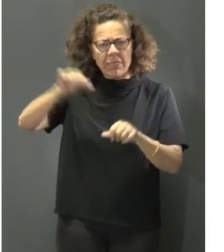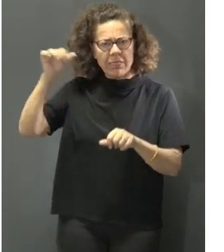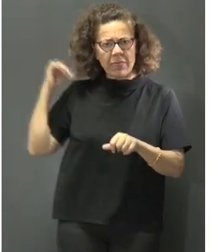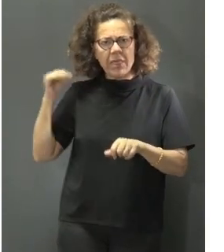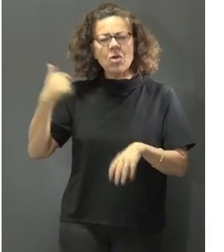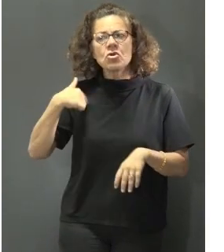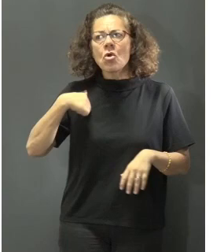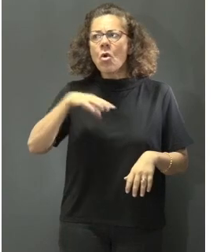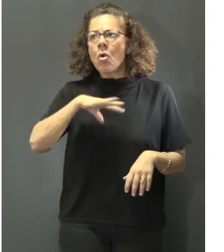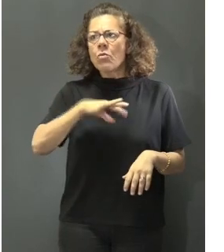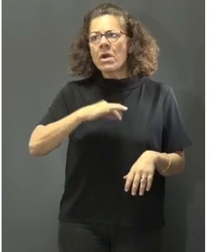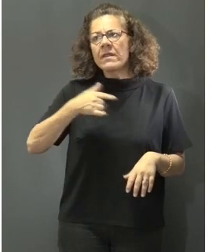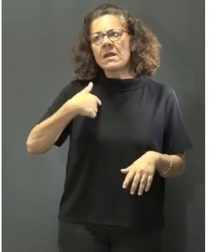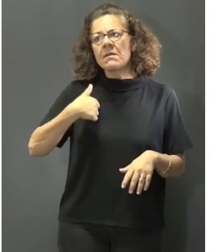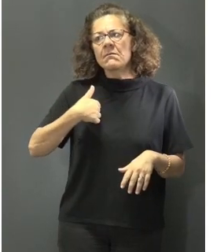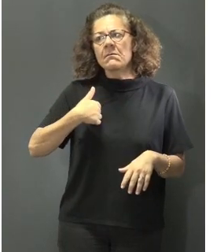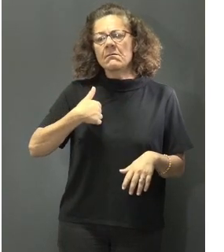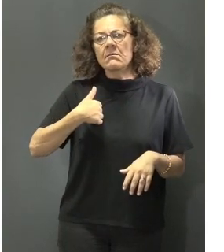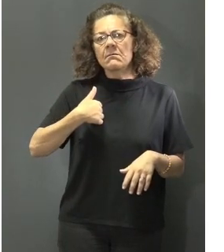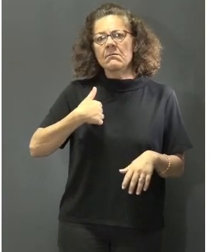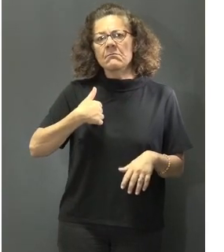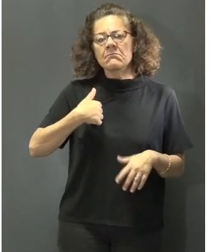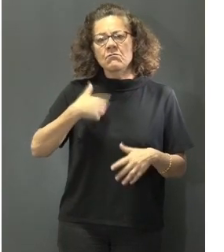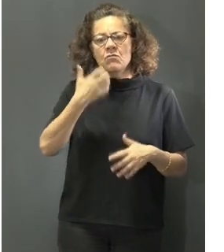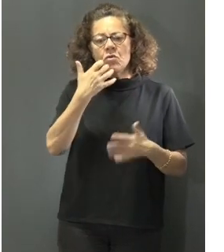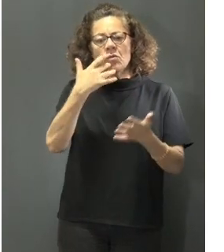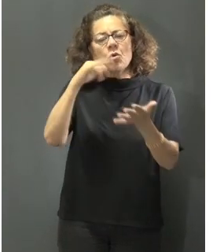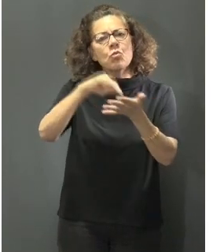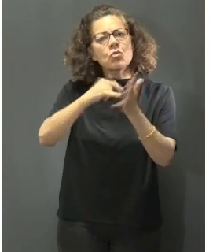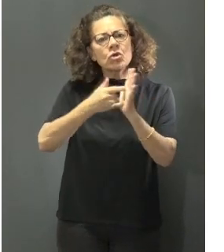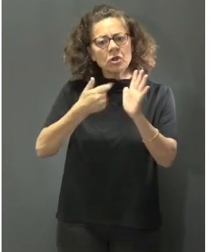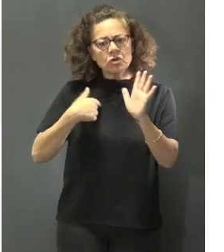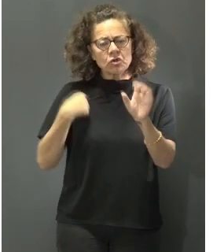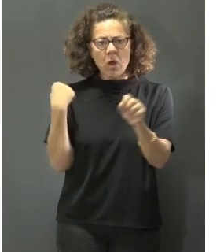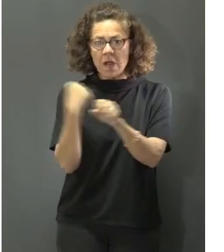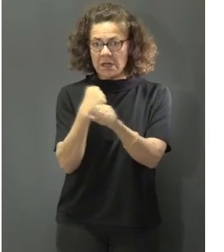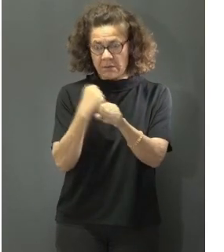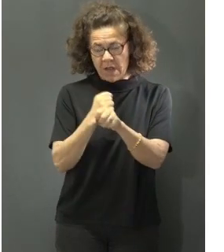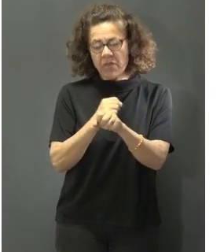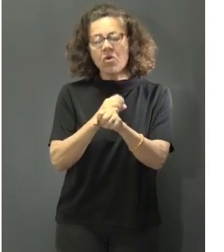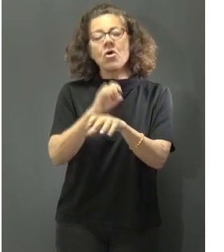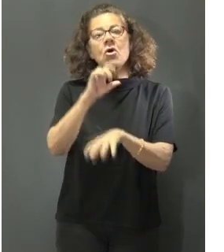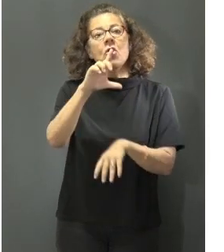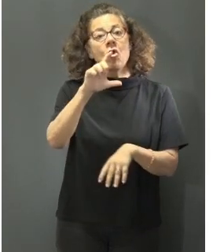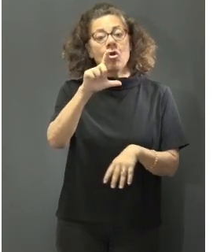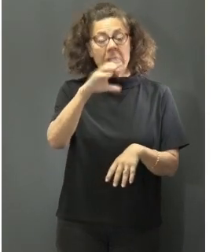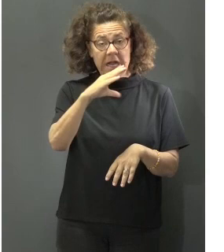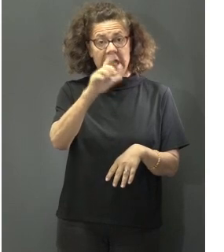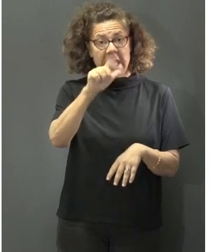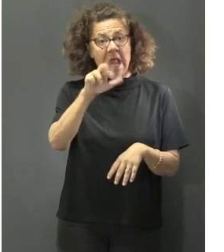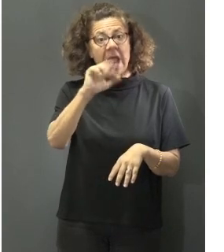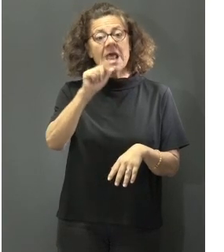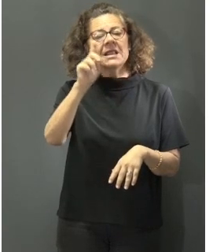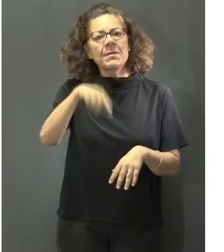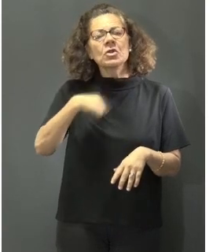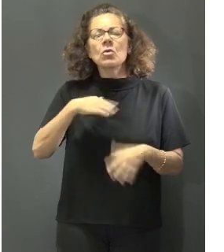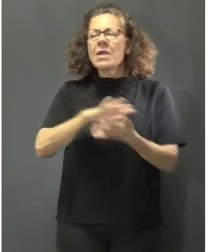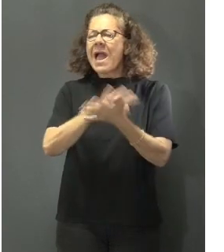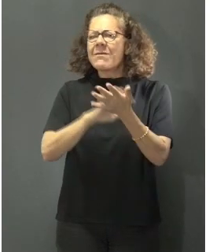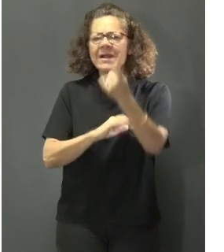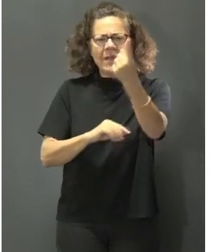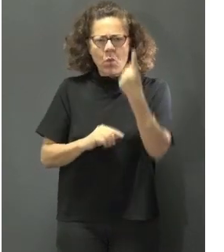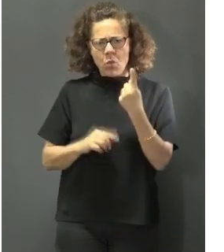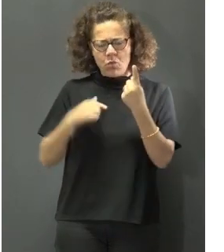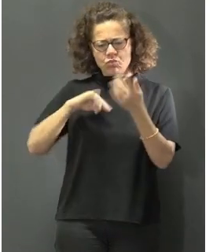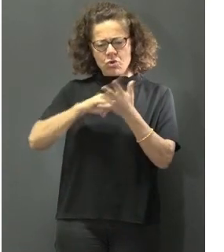Yo quizás tengo más presente proyectos en los que yo he trabajado, bueno, Clara también, y voy a referirme a uno que yo